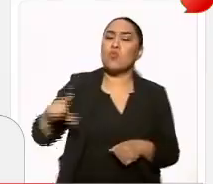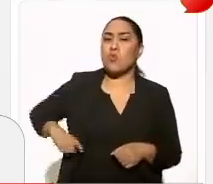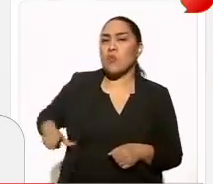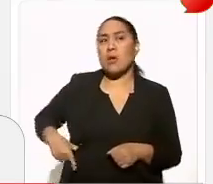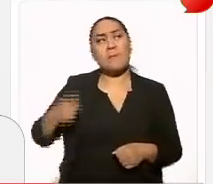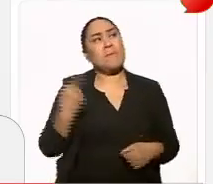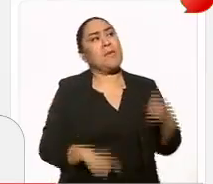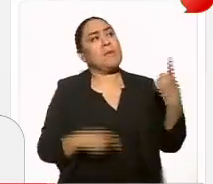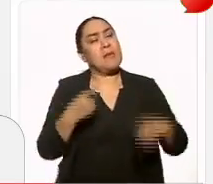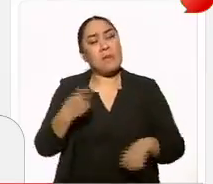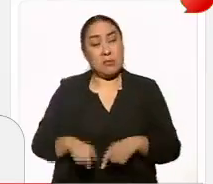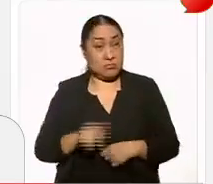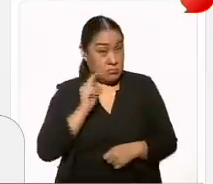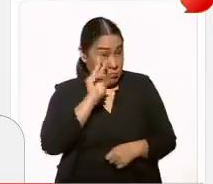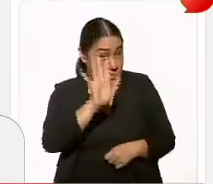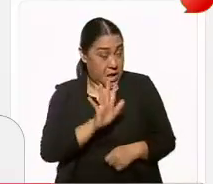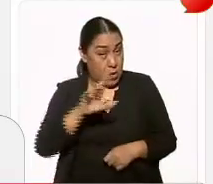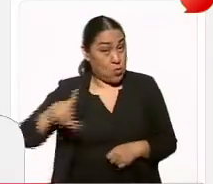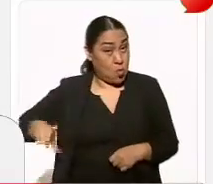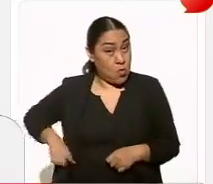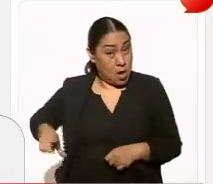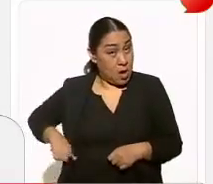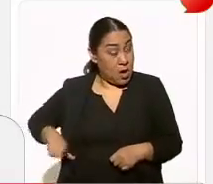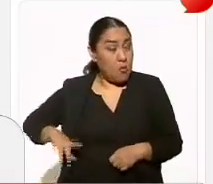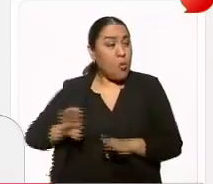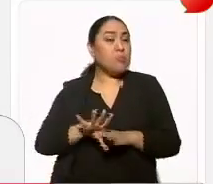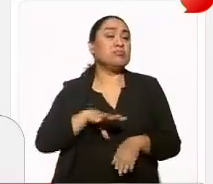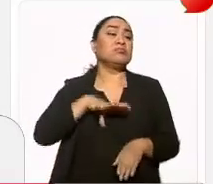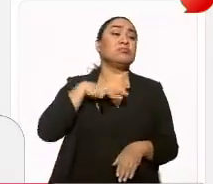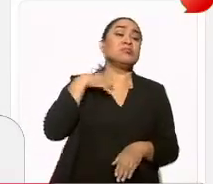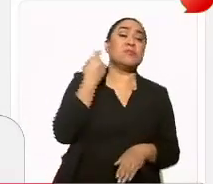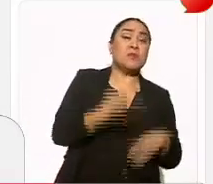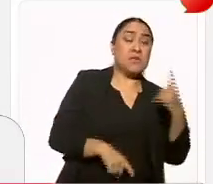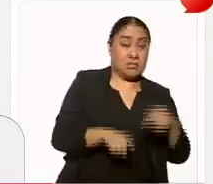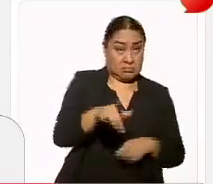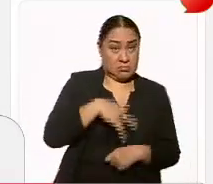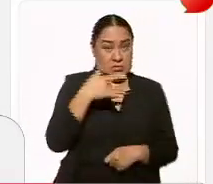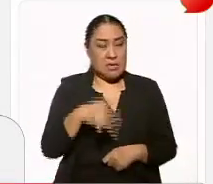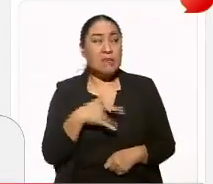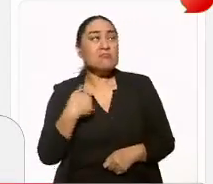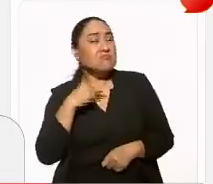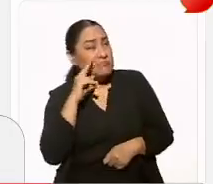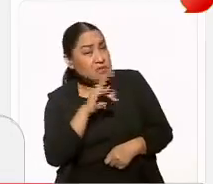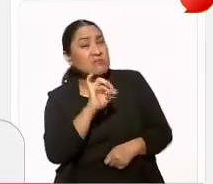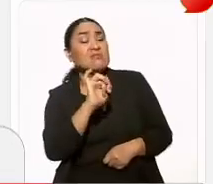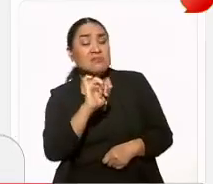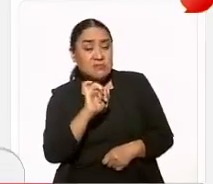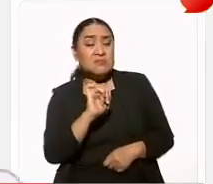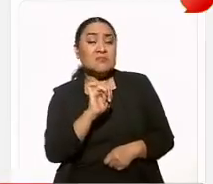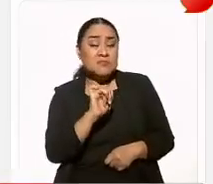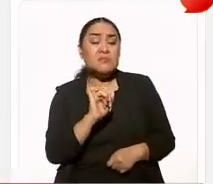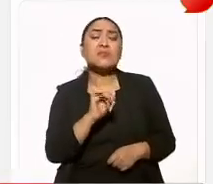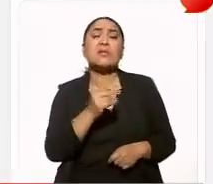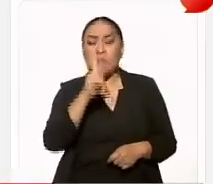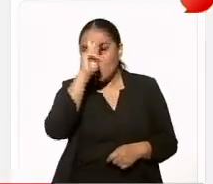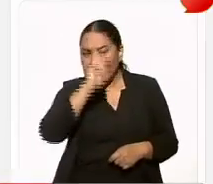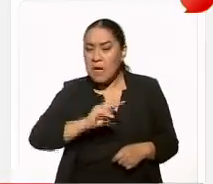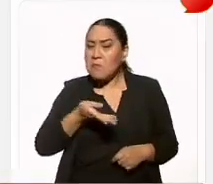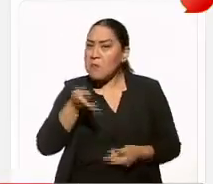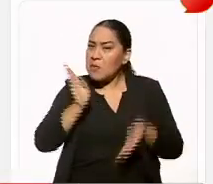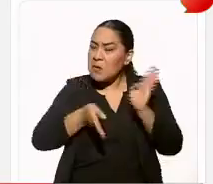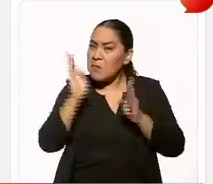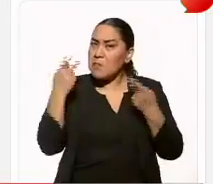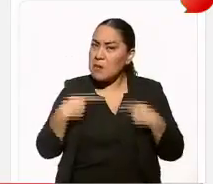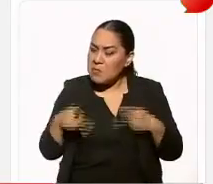tenemos una dictadura? Pues yo ya la siento aquí en la puerta, ya. ¿Por qué? Pues cada vez hay más recortes a todos, a